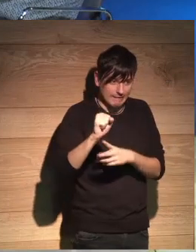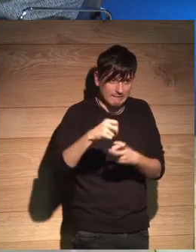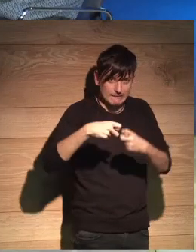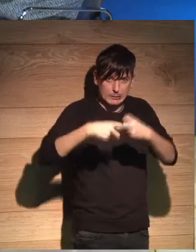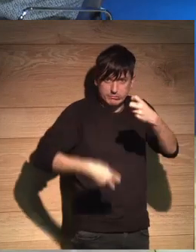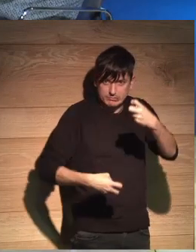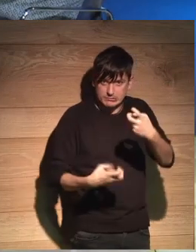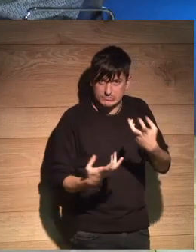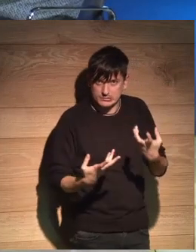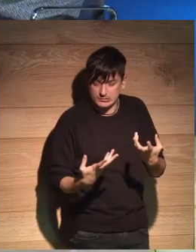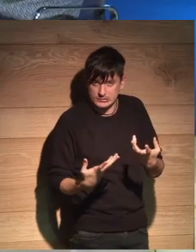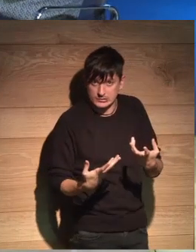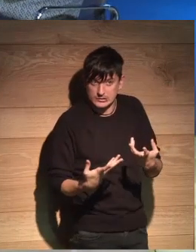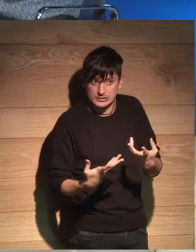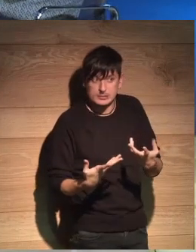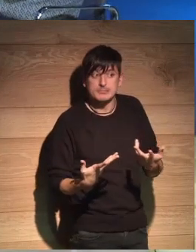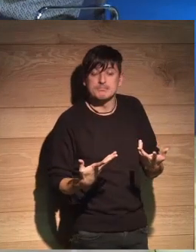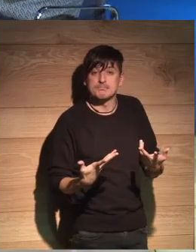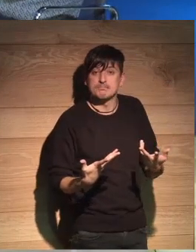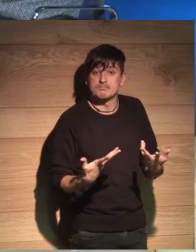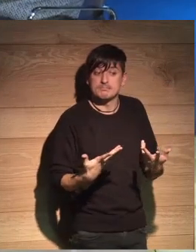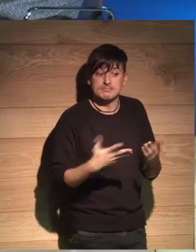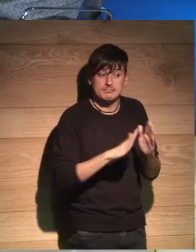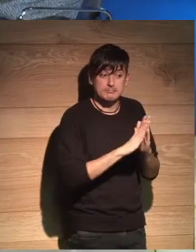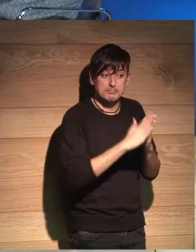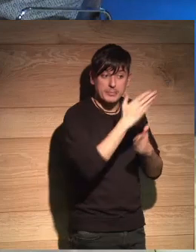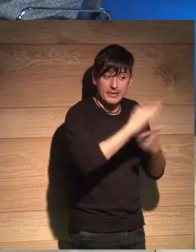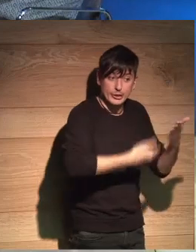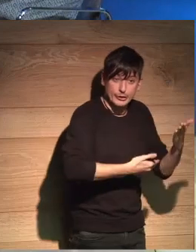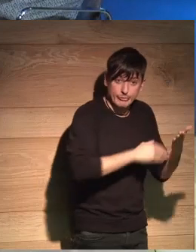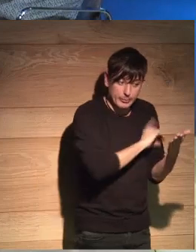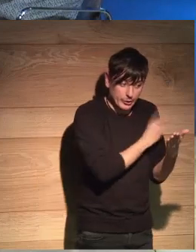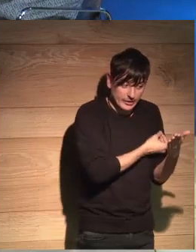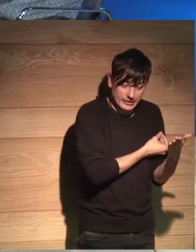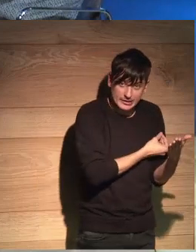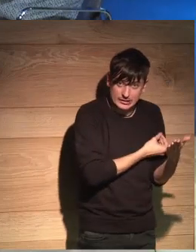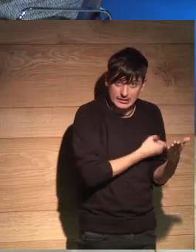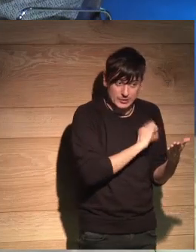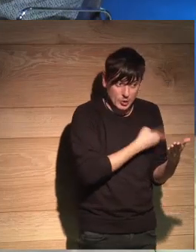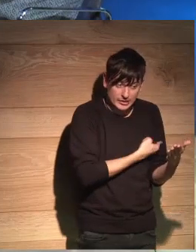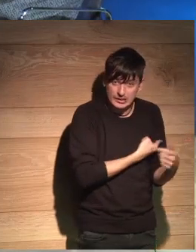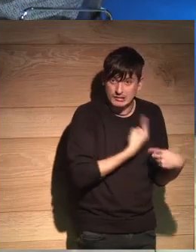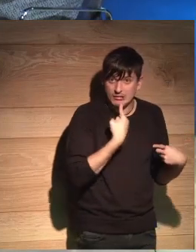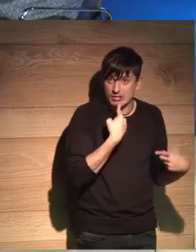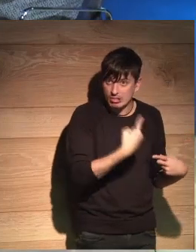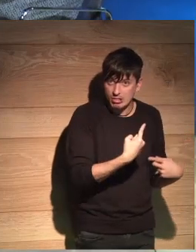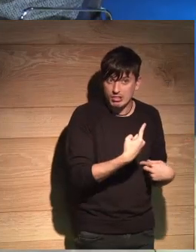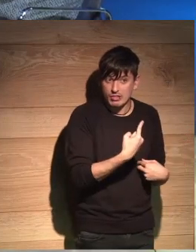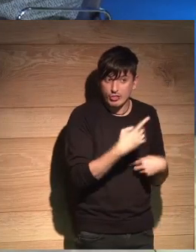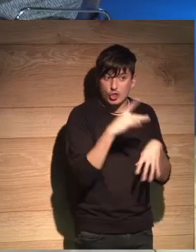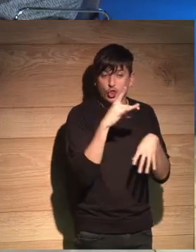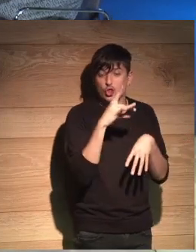le pusieron... Se lesionó. Y entonces apareció en un diario deportivo, se lesionó, y entonces apareció un diario deportivo que había recurrido a la